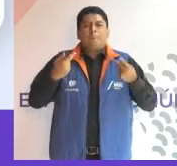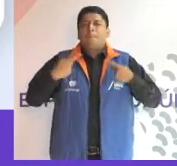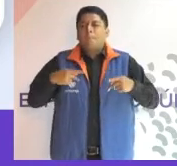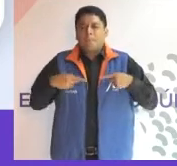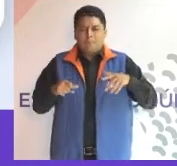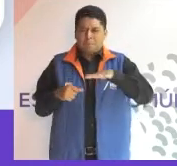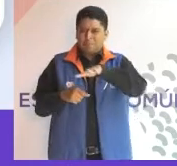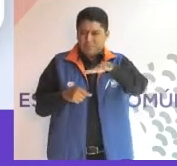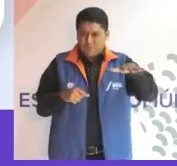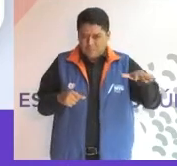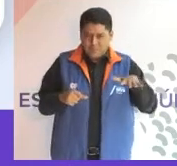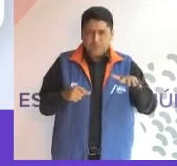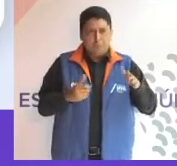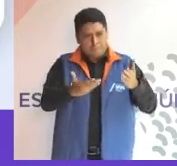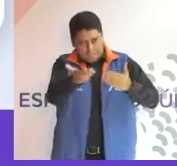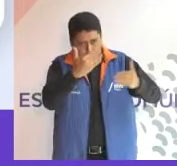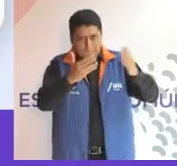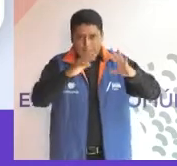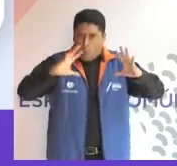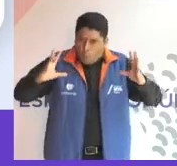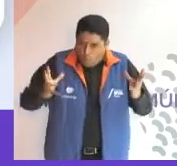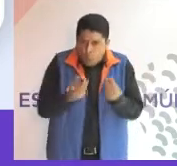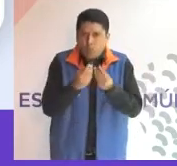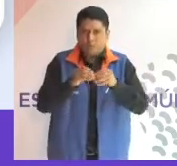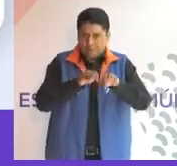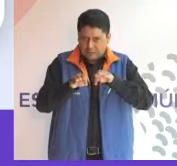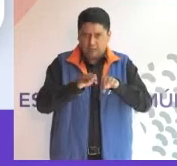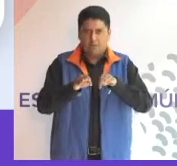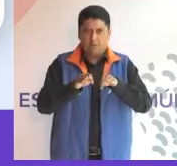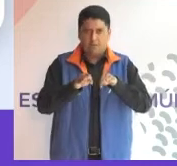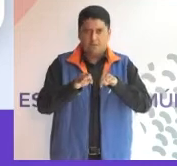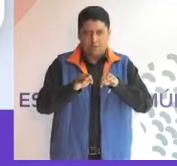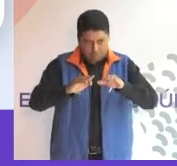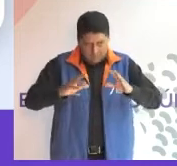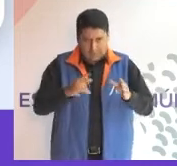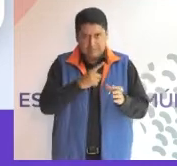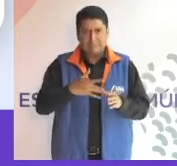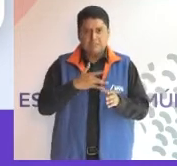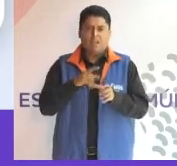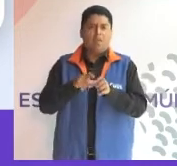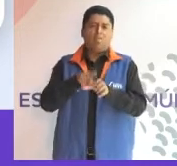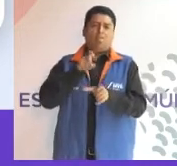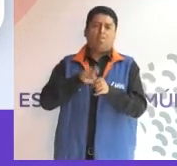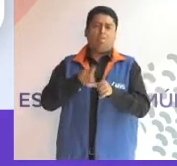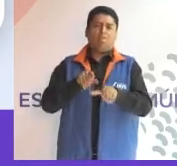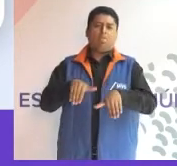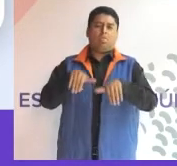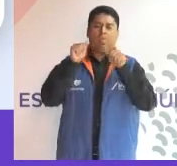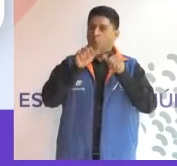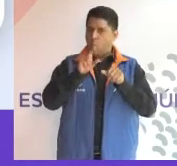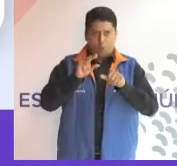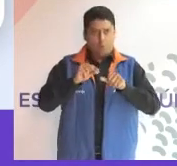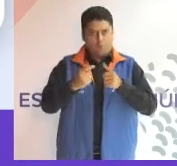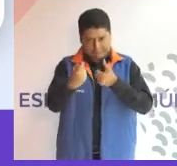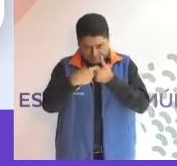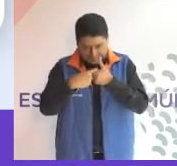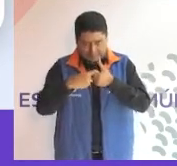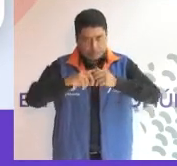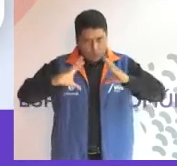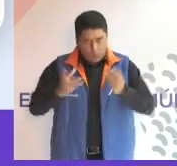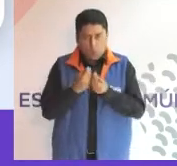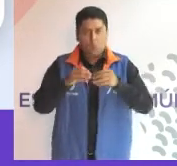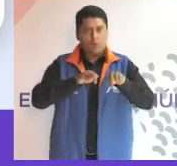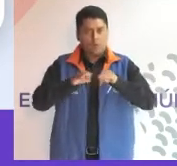ámbitos de acumulación de capital social, de confianza y compromiso. Y ustedes en México tienen